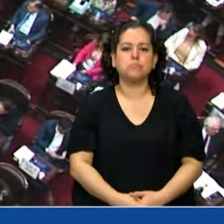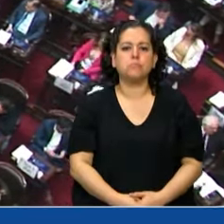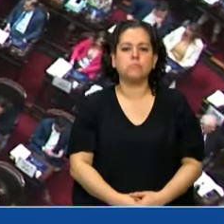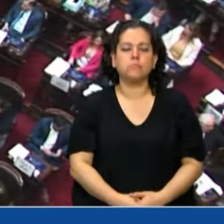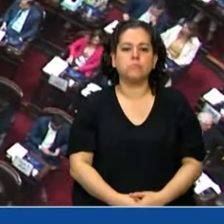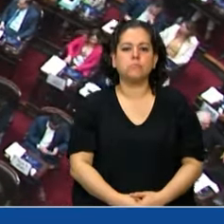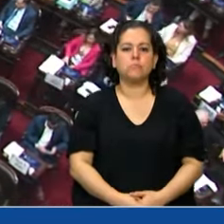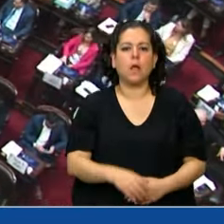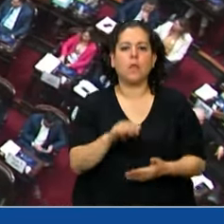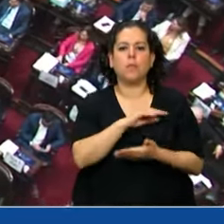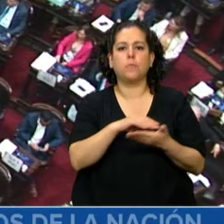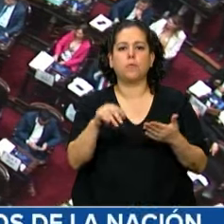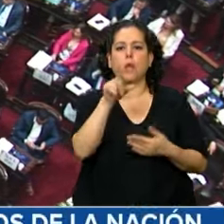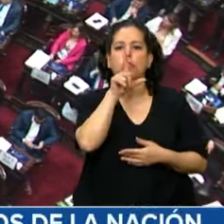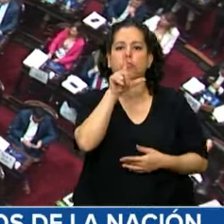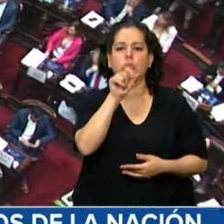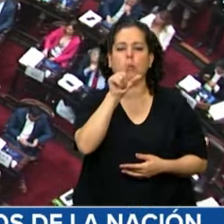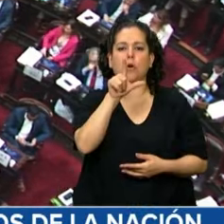diputados diputado